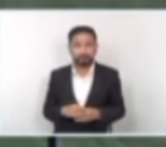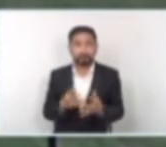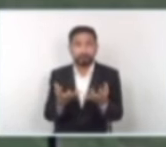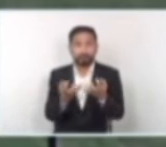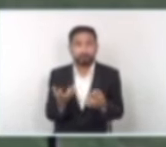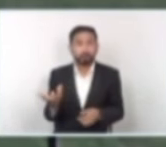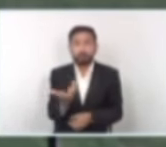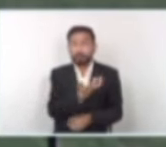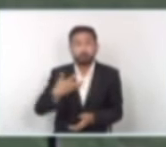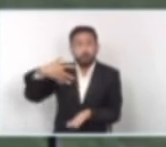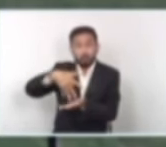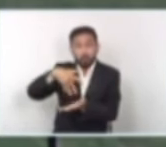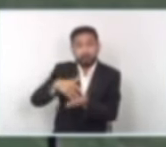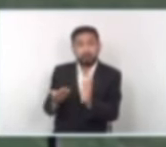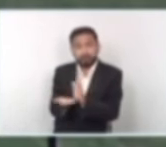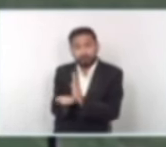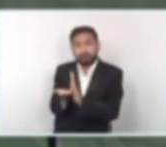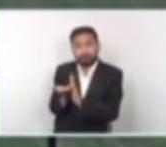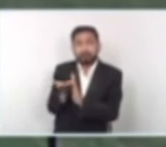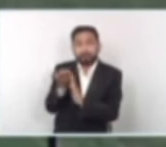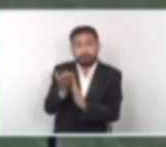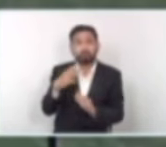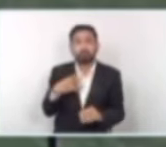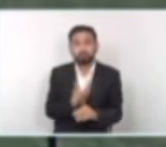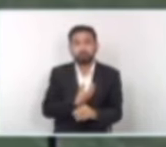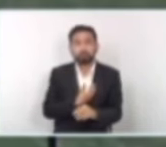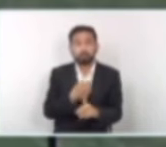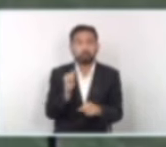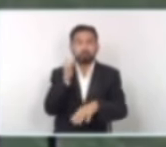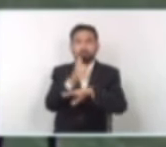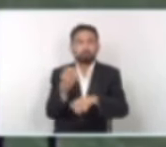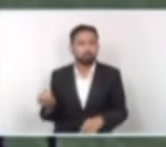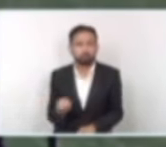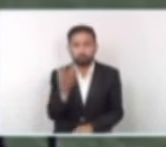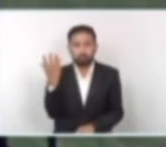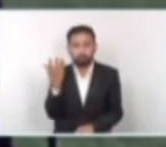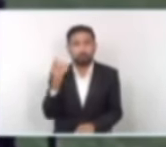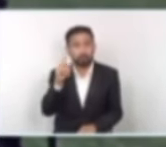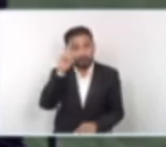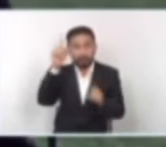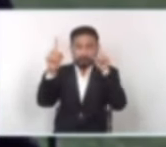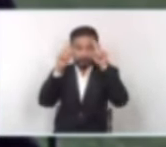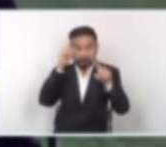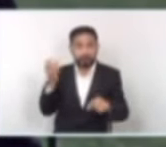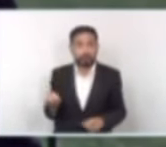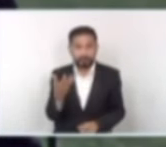que nuestra gente prospere. Por eso fomentamos la innovación y alentamos las nuevas ideas.